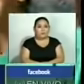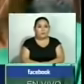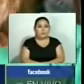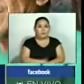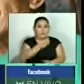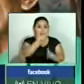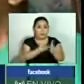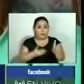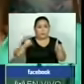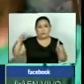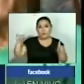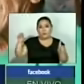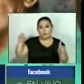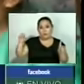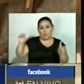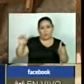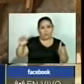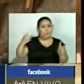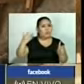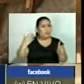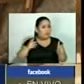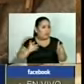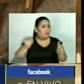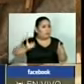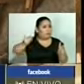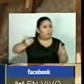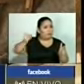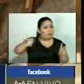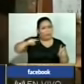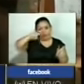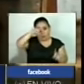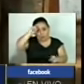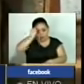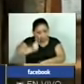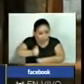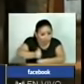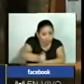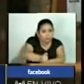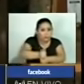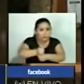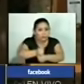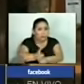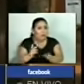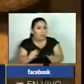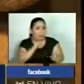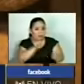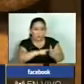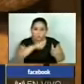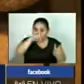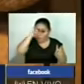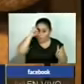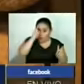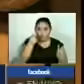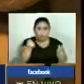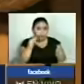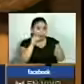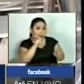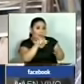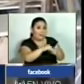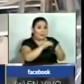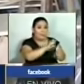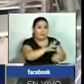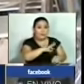Don José León, por varios años, se ha dedicado a la carpintería, su principal fuente de trabajo y de ingresos